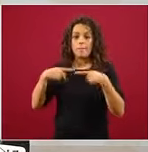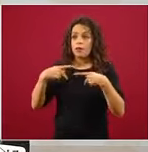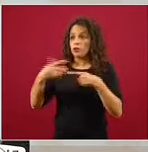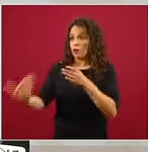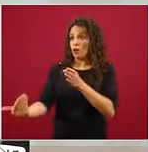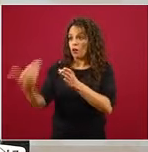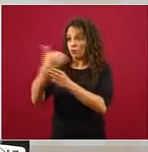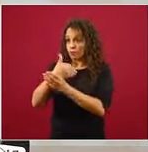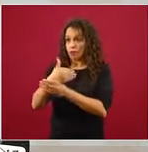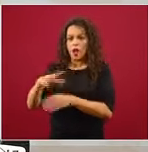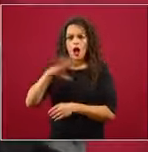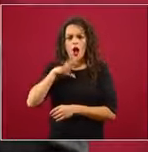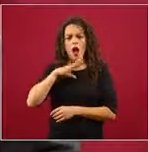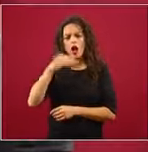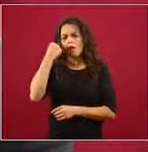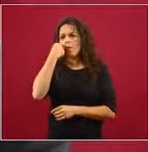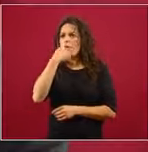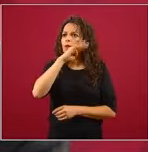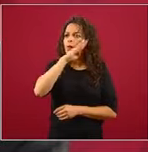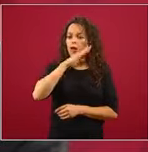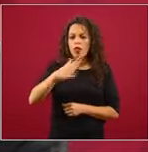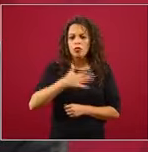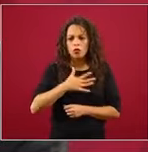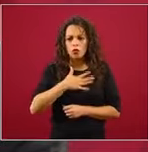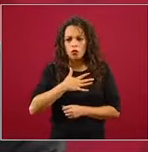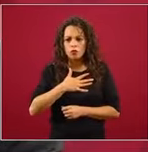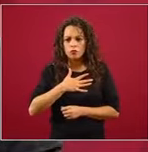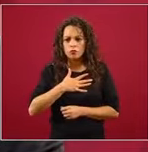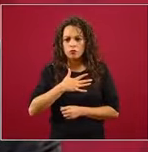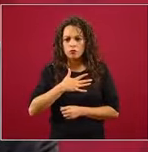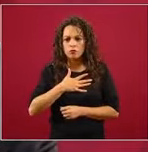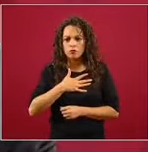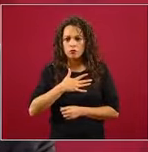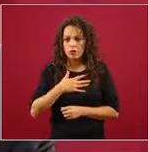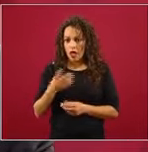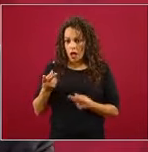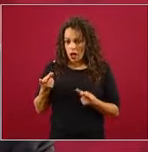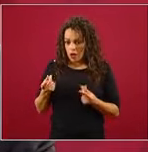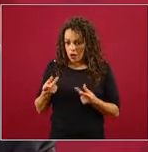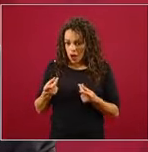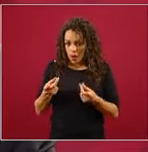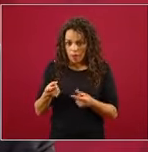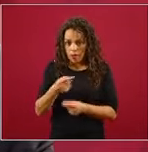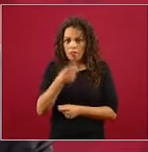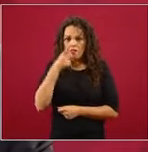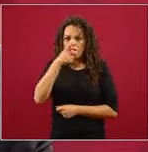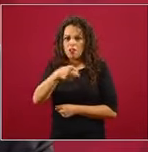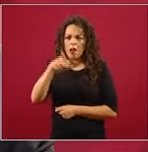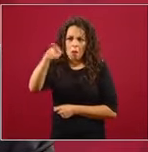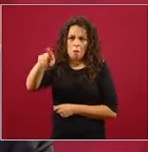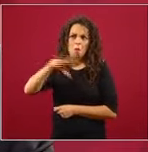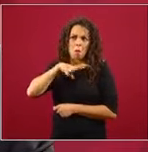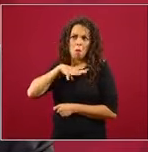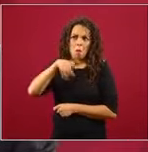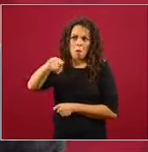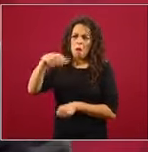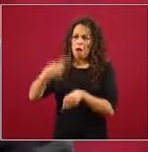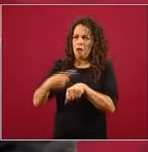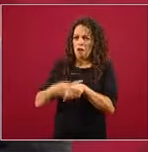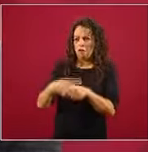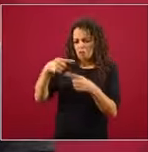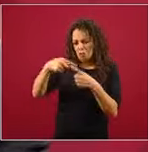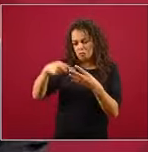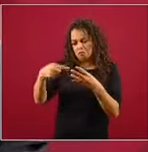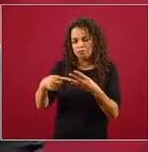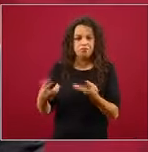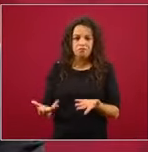posiblemente fiebre y tos, y su abordaje diagnóstico no necesariamente es el más certero o el más oportuno. Entonces